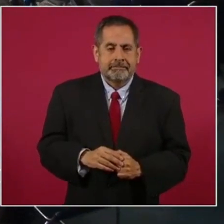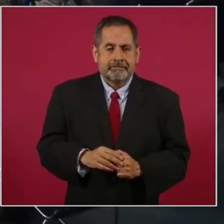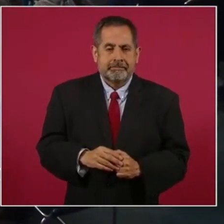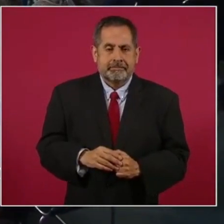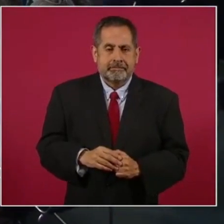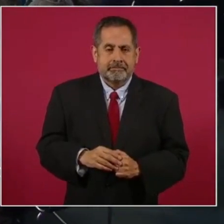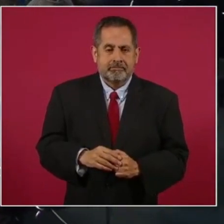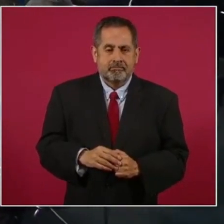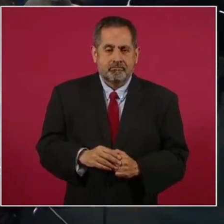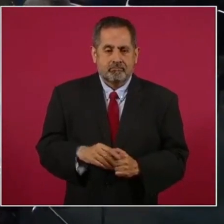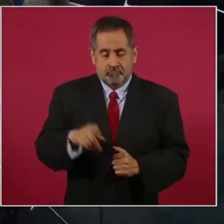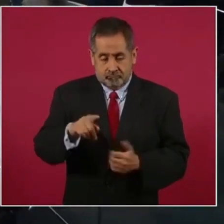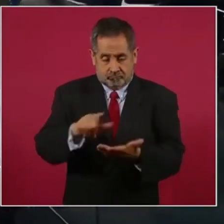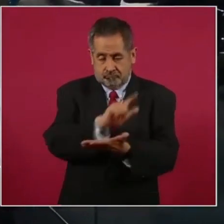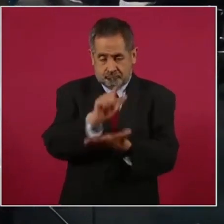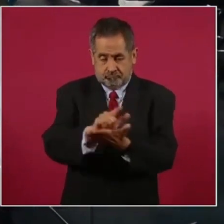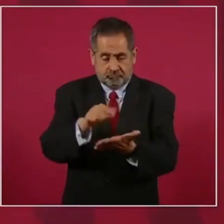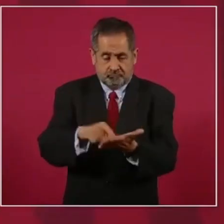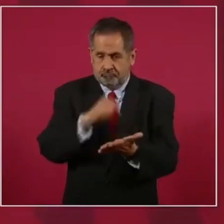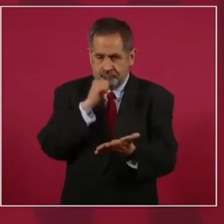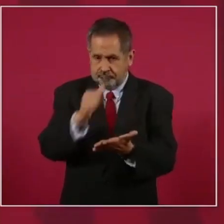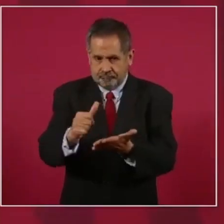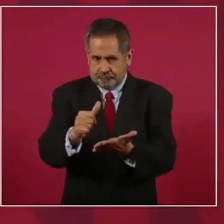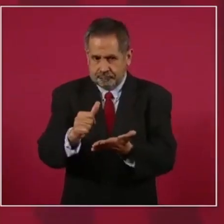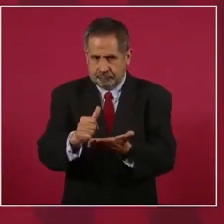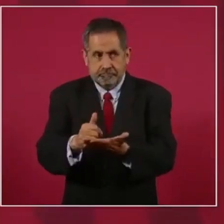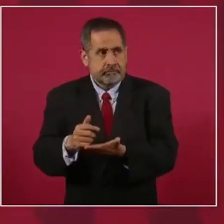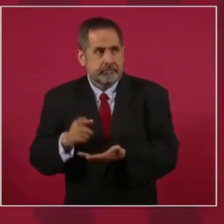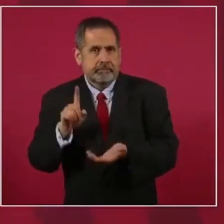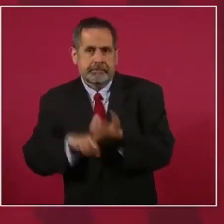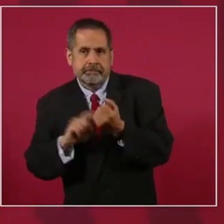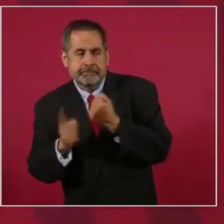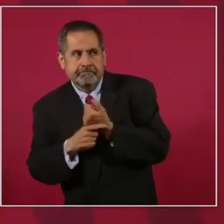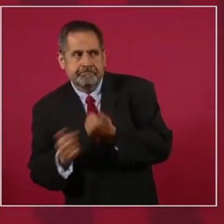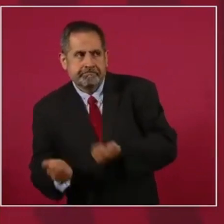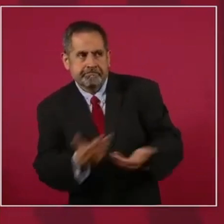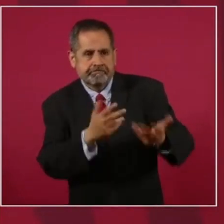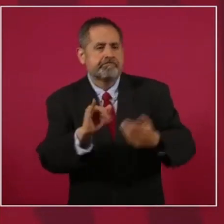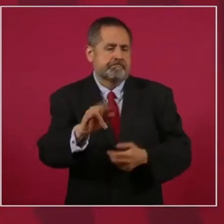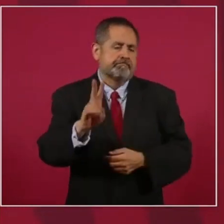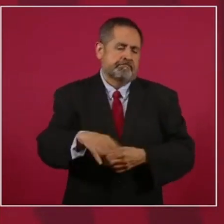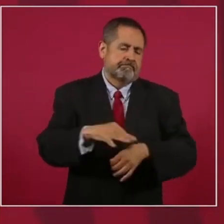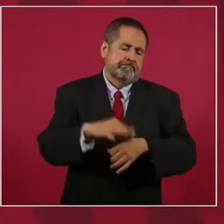hecho, no de derecho, ¿no? Tienen otro término que es